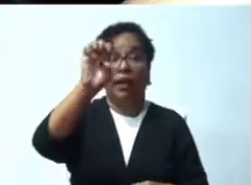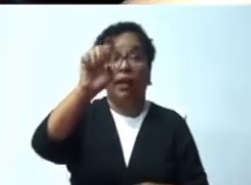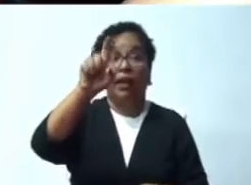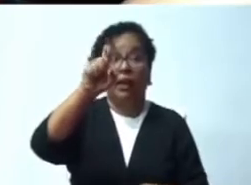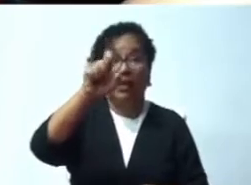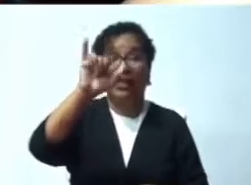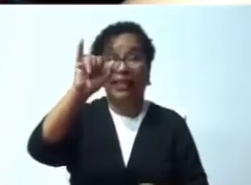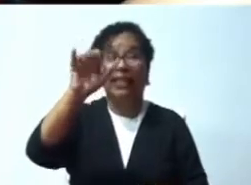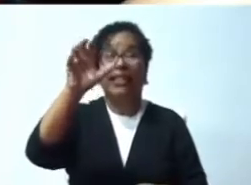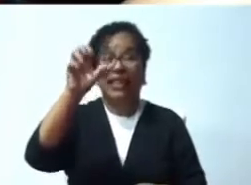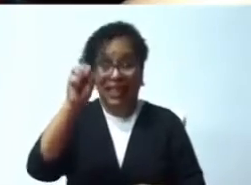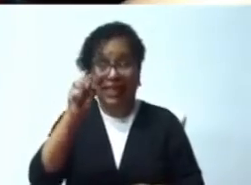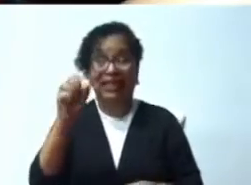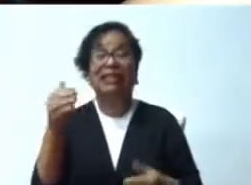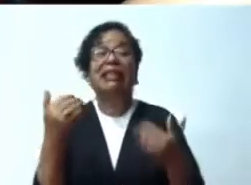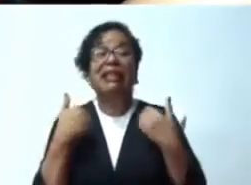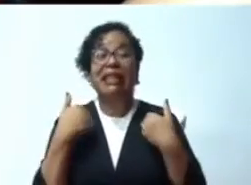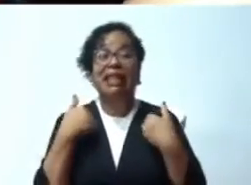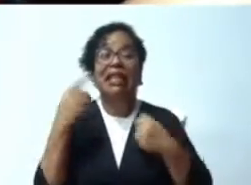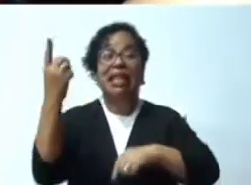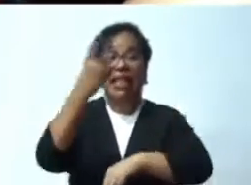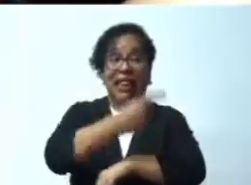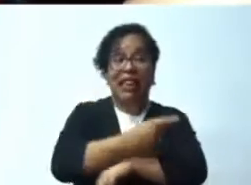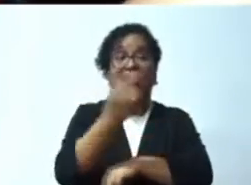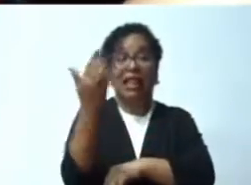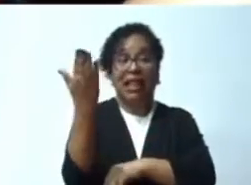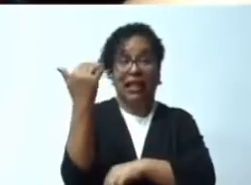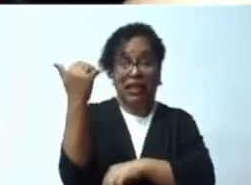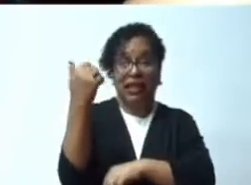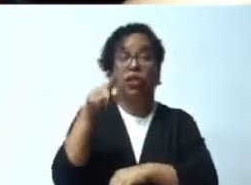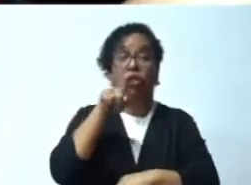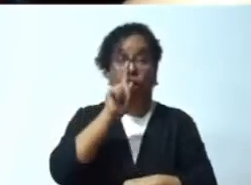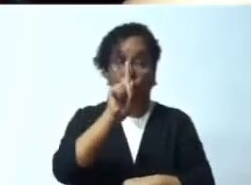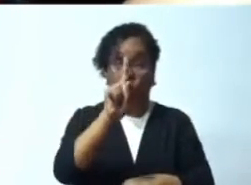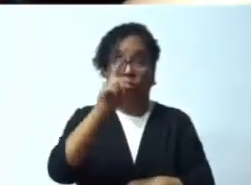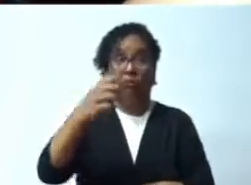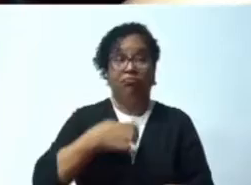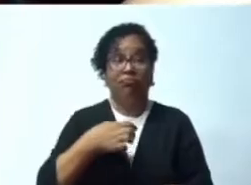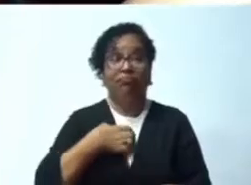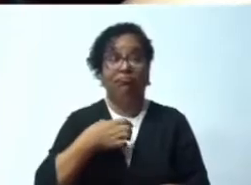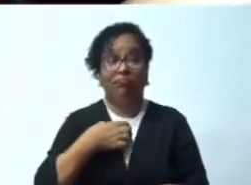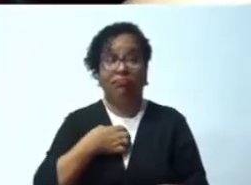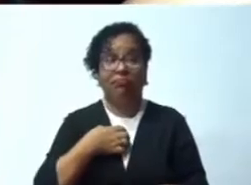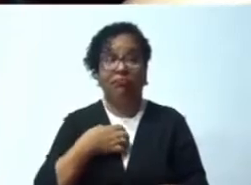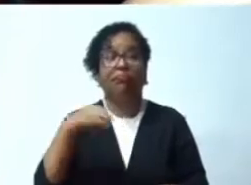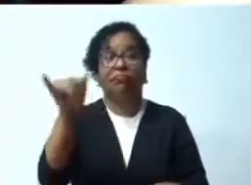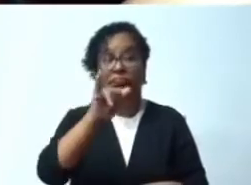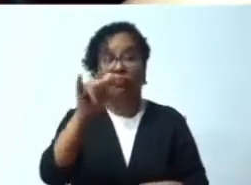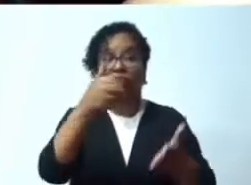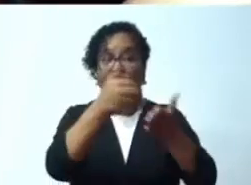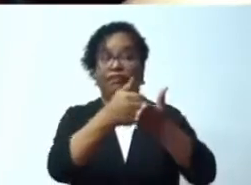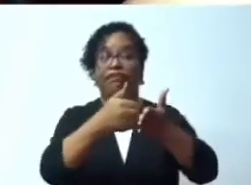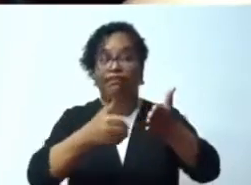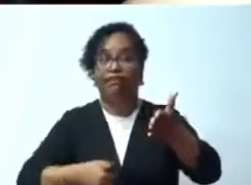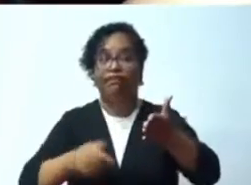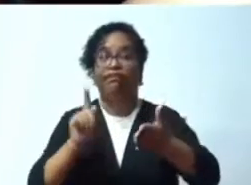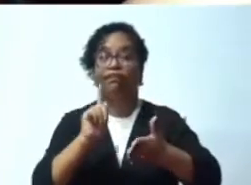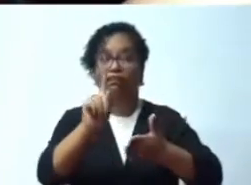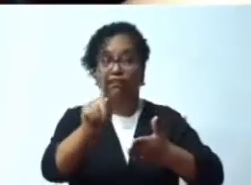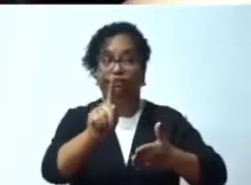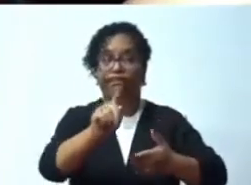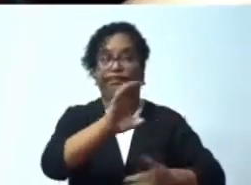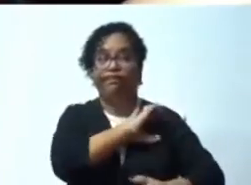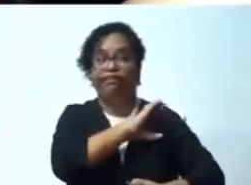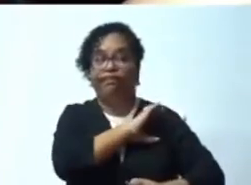Otra a mí me hicieron a tiempo atrás junto con unos compañeros, aquí la tengo, la denuncia,